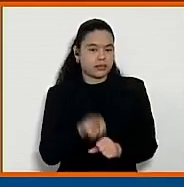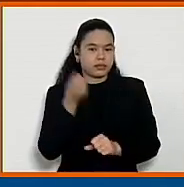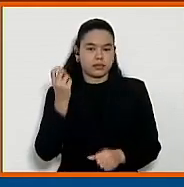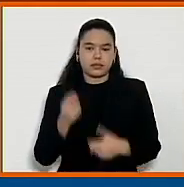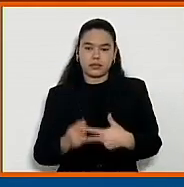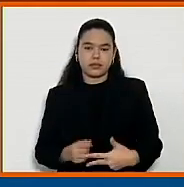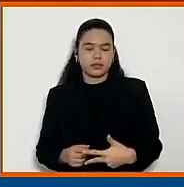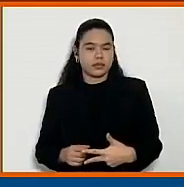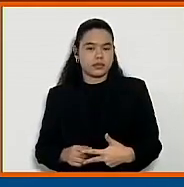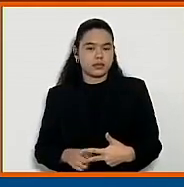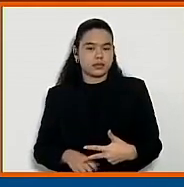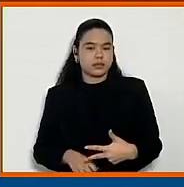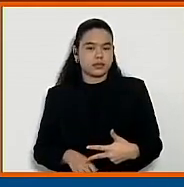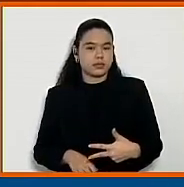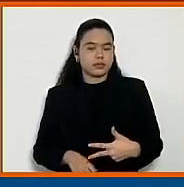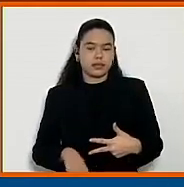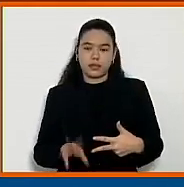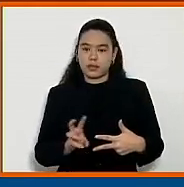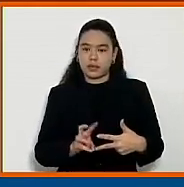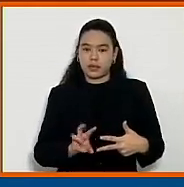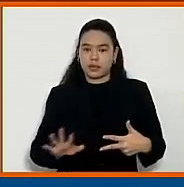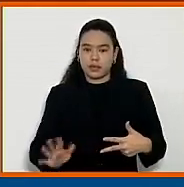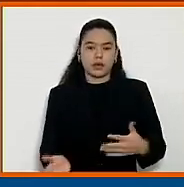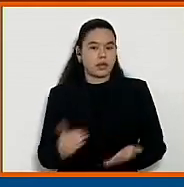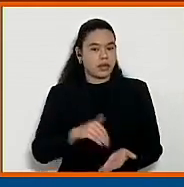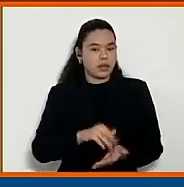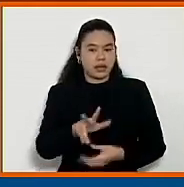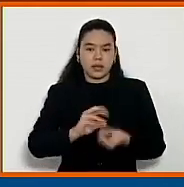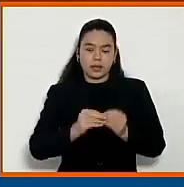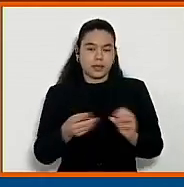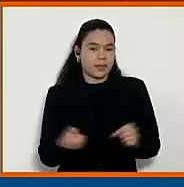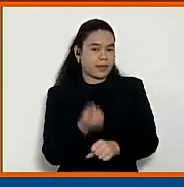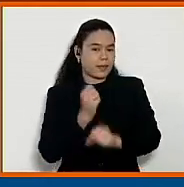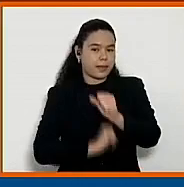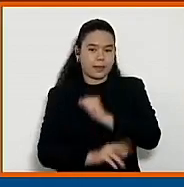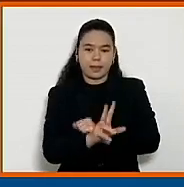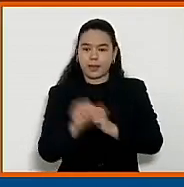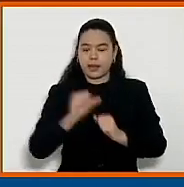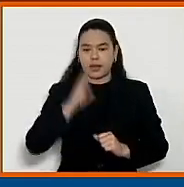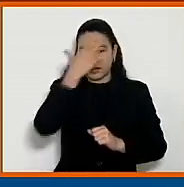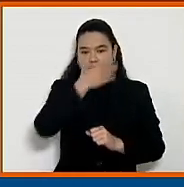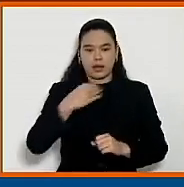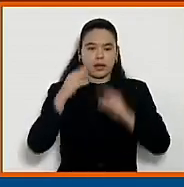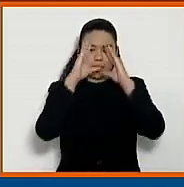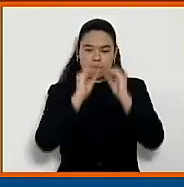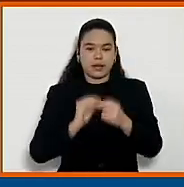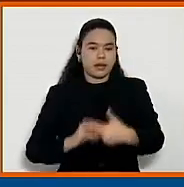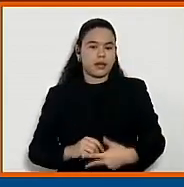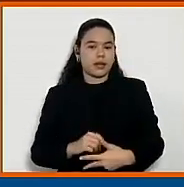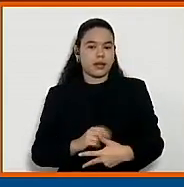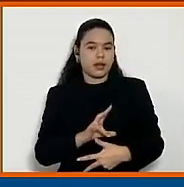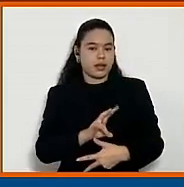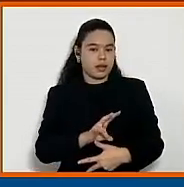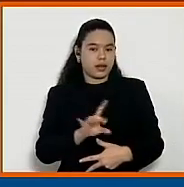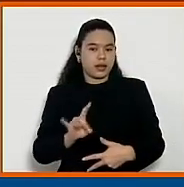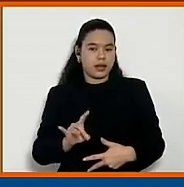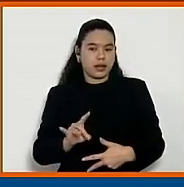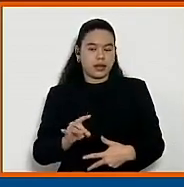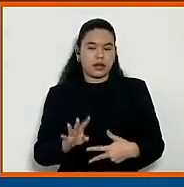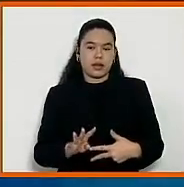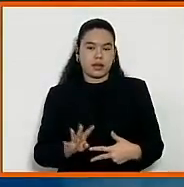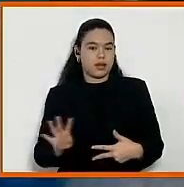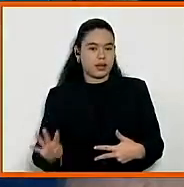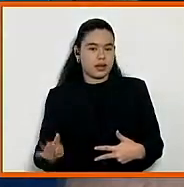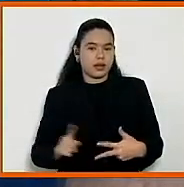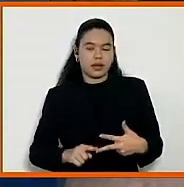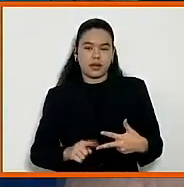ganador. Este es el 65. Los números ganadores junto a Pega 3 en esta linda noche son 78, 44